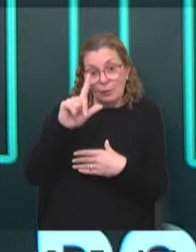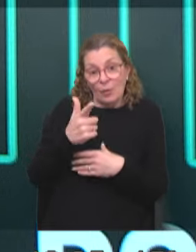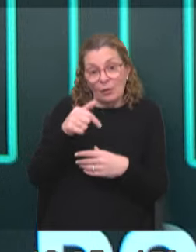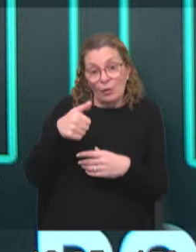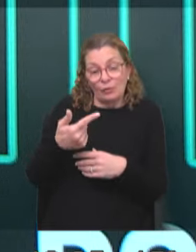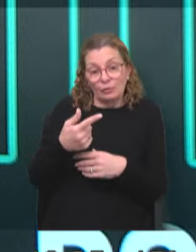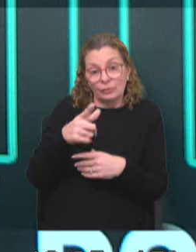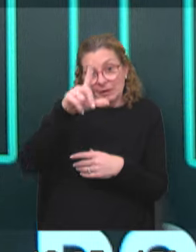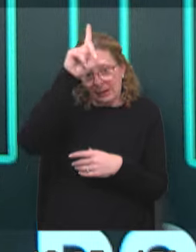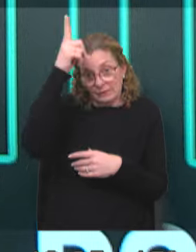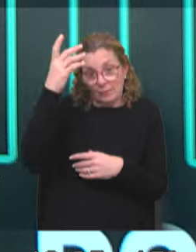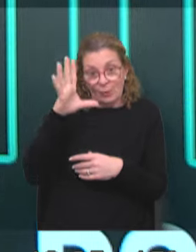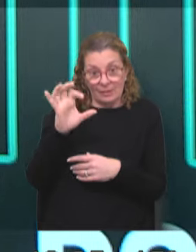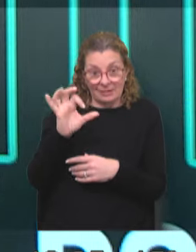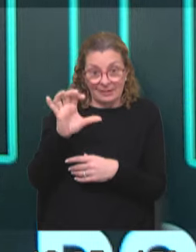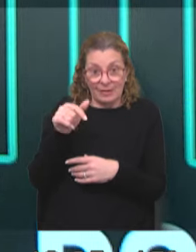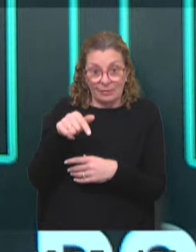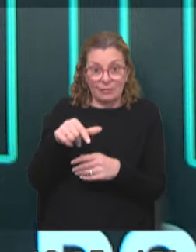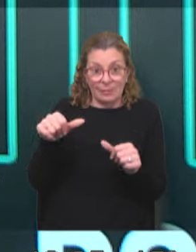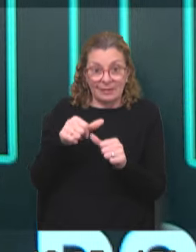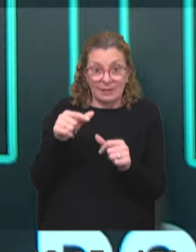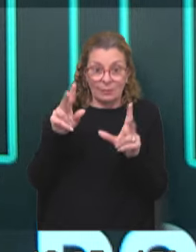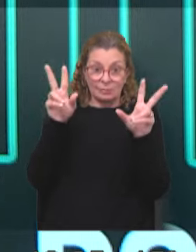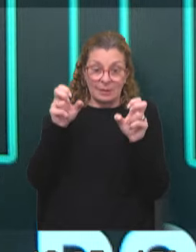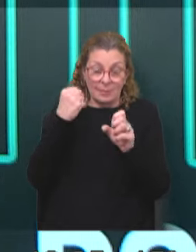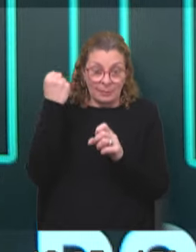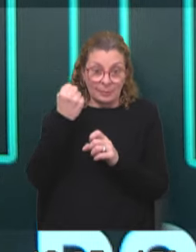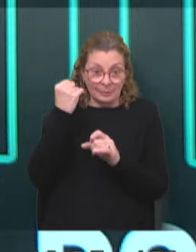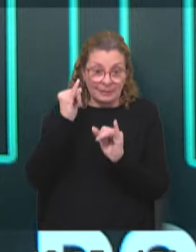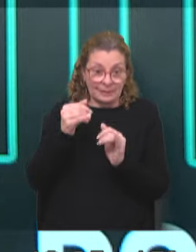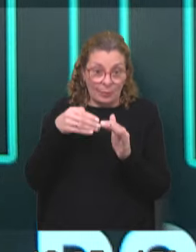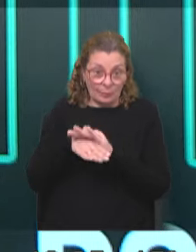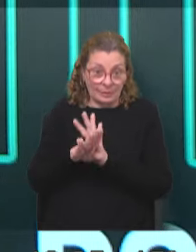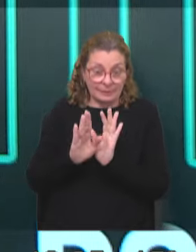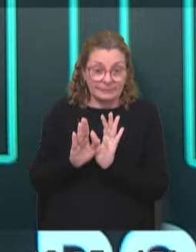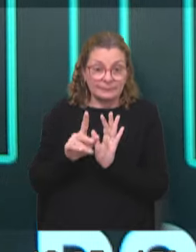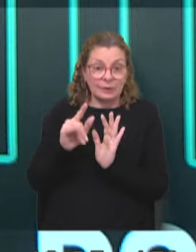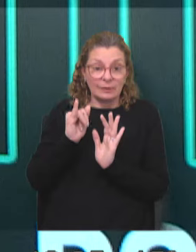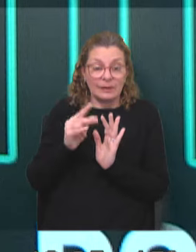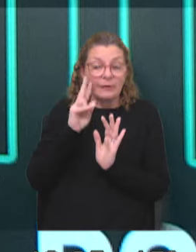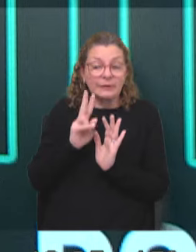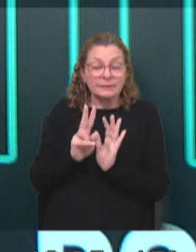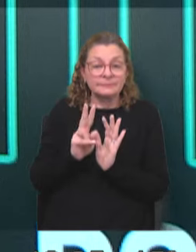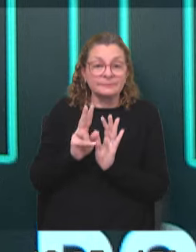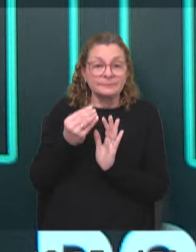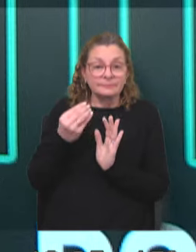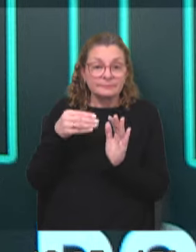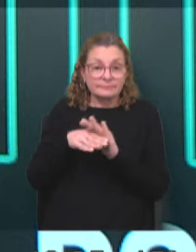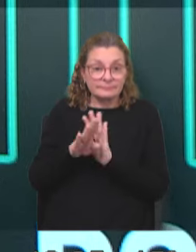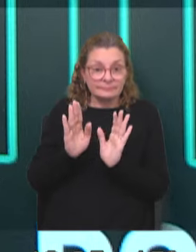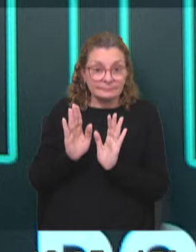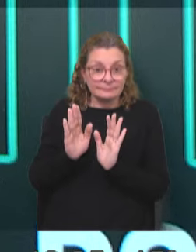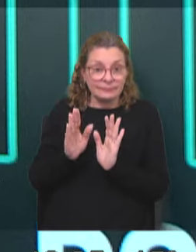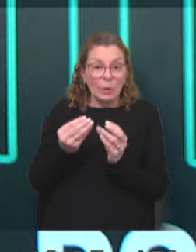el propio la calle senado No eso va a ser un tema importante cuando ingrese y lo que sí hay que ver es Cómo ingresa